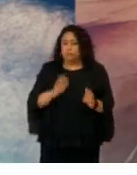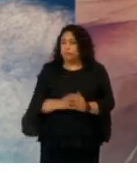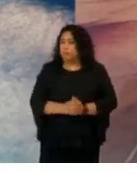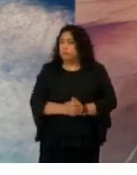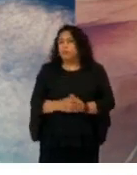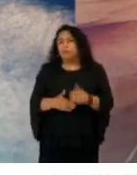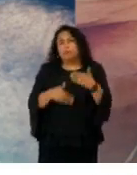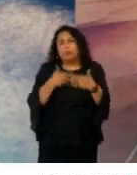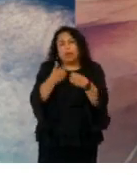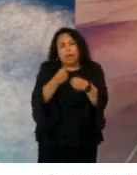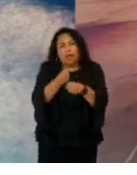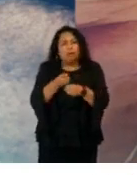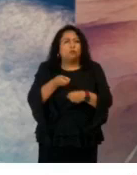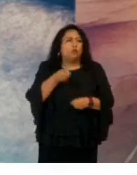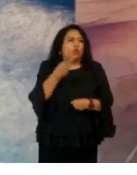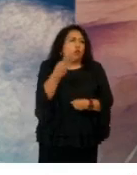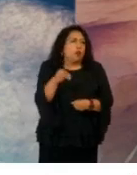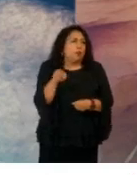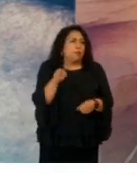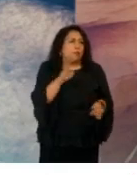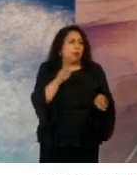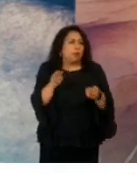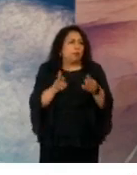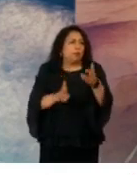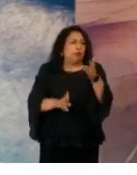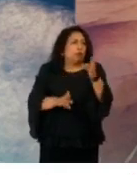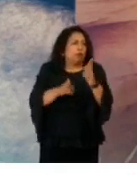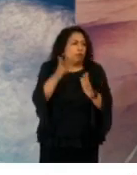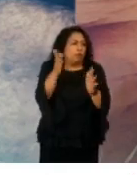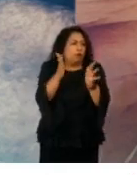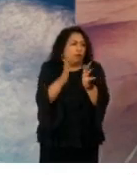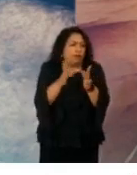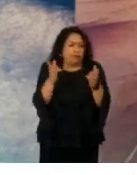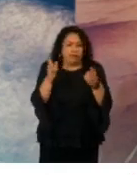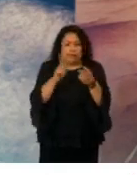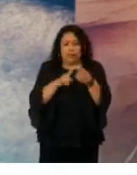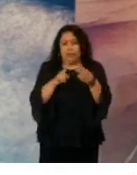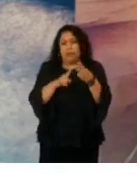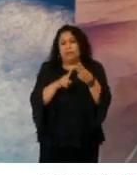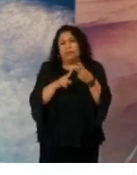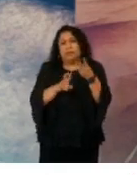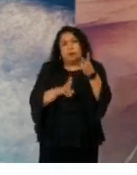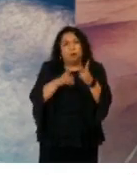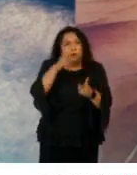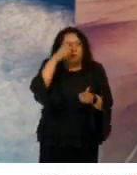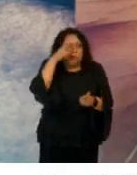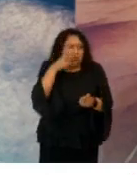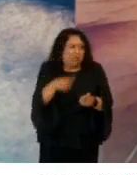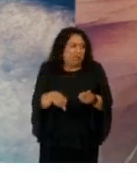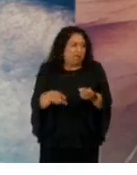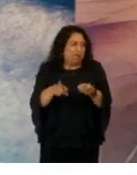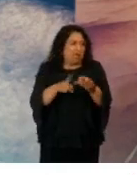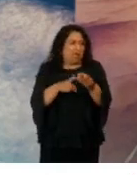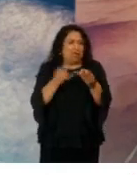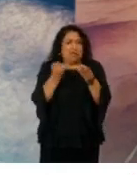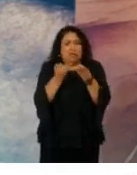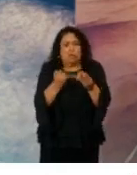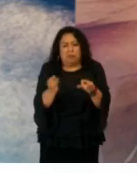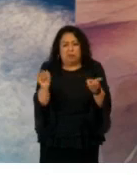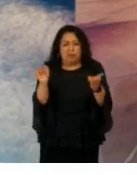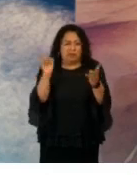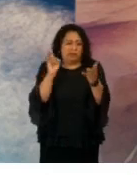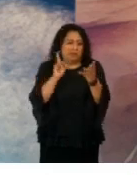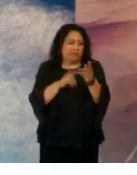Pasada los años, uno los llama el movimiento de la Revolución Francesa, el movimiento de la Revolución Mexicana, o el movimiento de independencia,